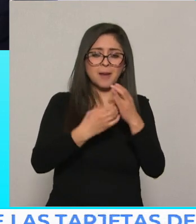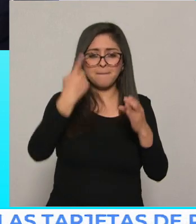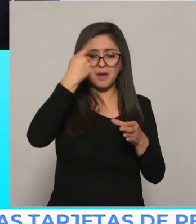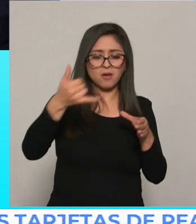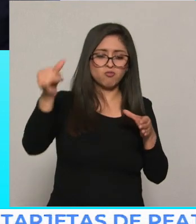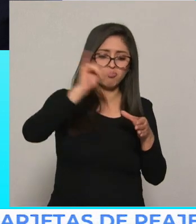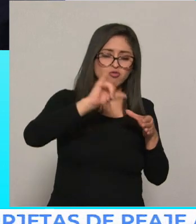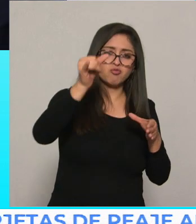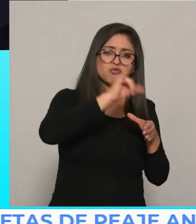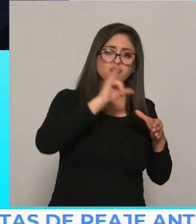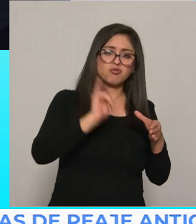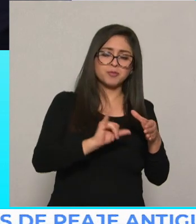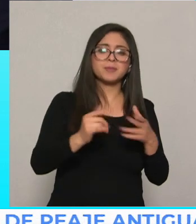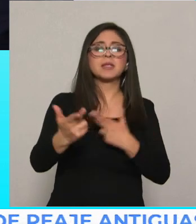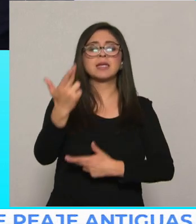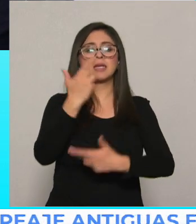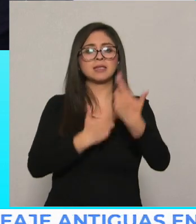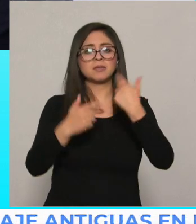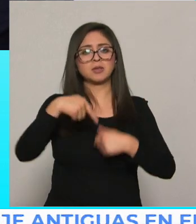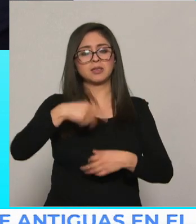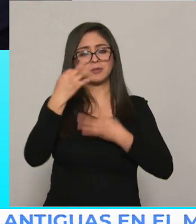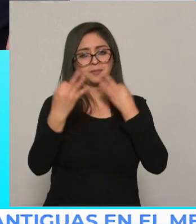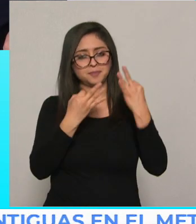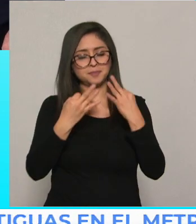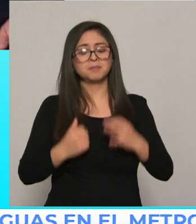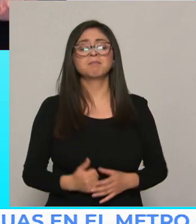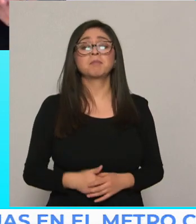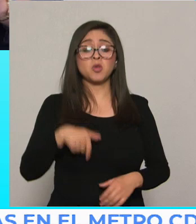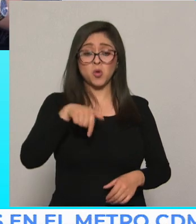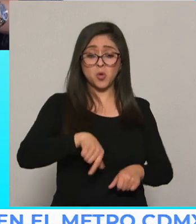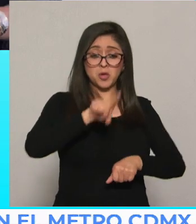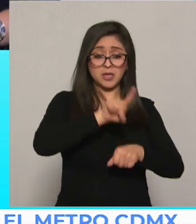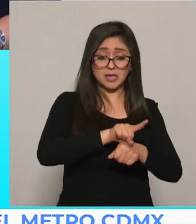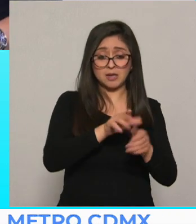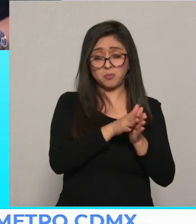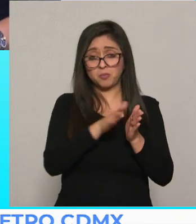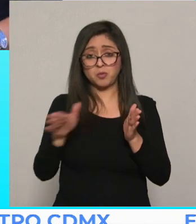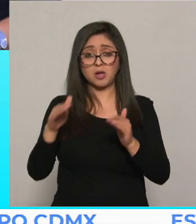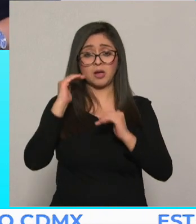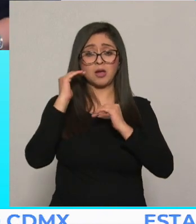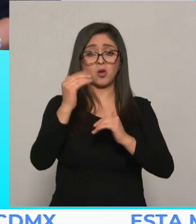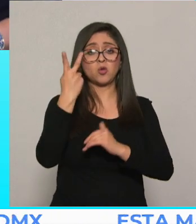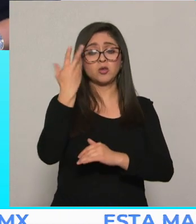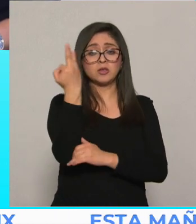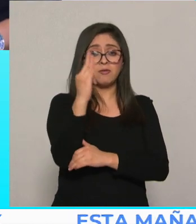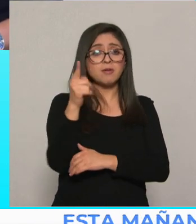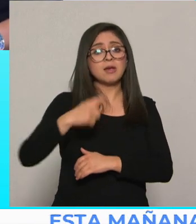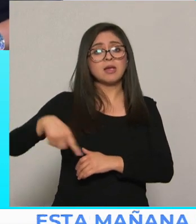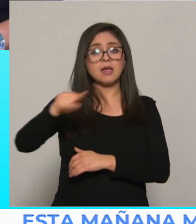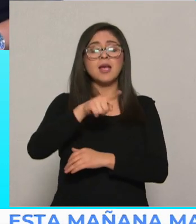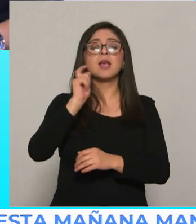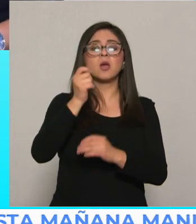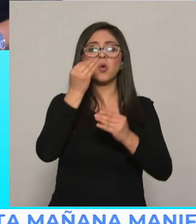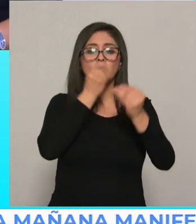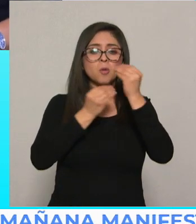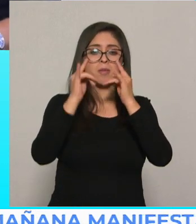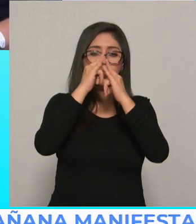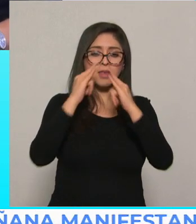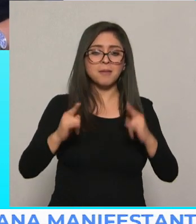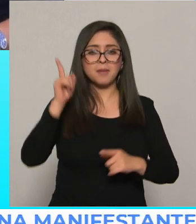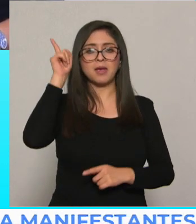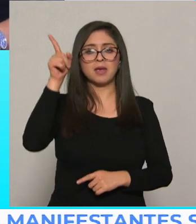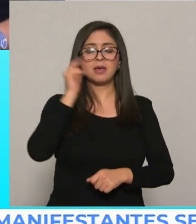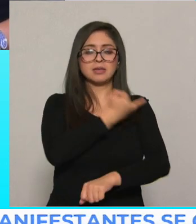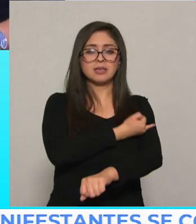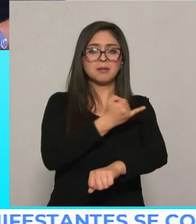al estudio. Víctor, muchísimas gracias. A partir de hoy hasta el próximo domingo 2 de febrero, la Feria del Tamal allá en la alcaldía Iztapalapa. Muchísimas gracias, Víctor, que tengas excelente día.